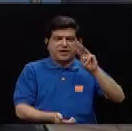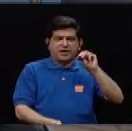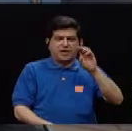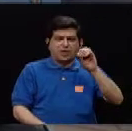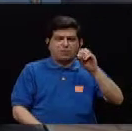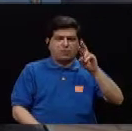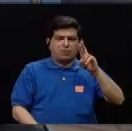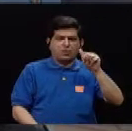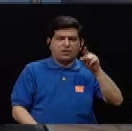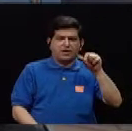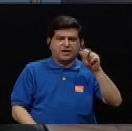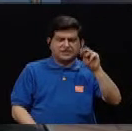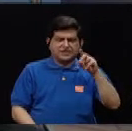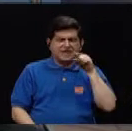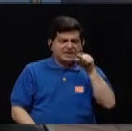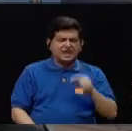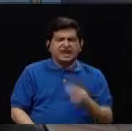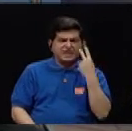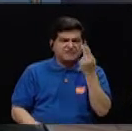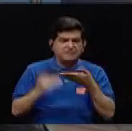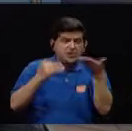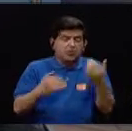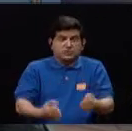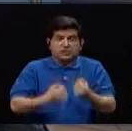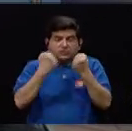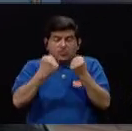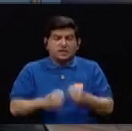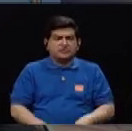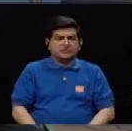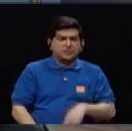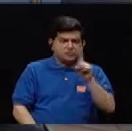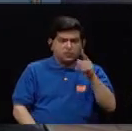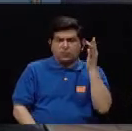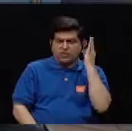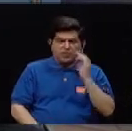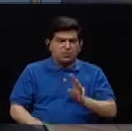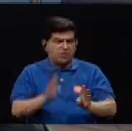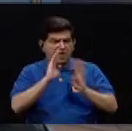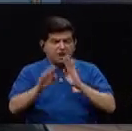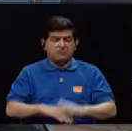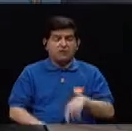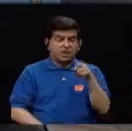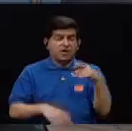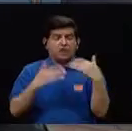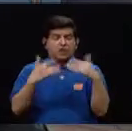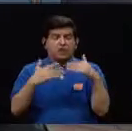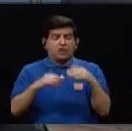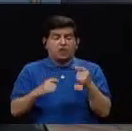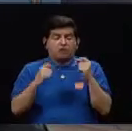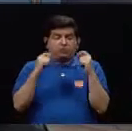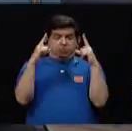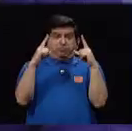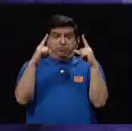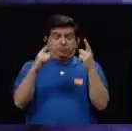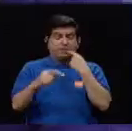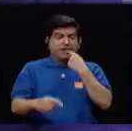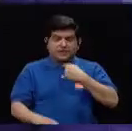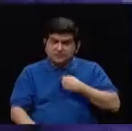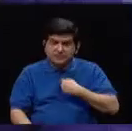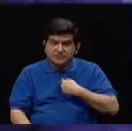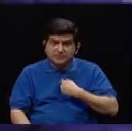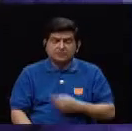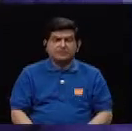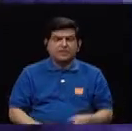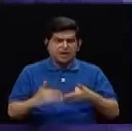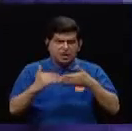baño pregunté cosas y vi cosas muy fuertes. Hablé con una mujer que me marcó con lo que me dijo,